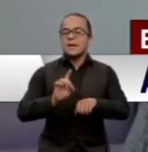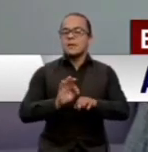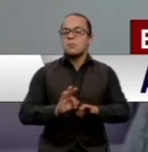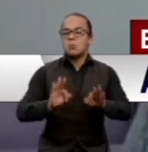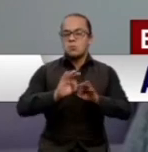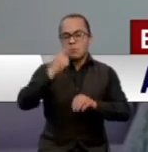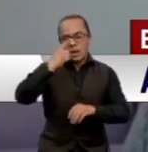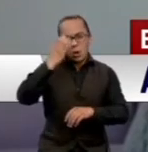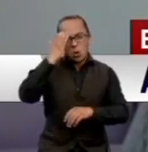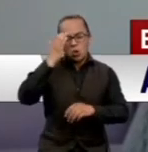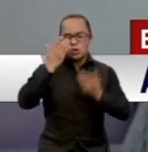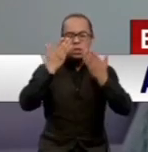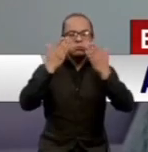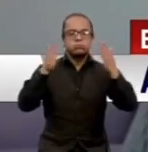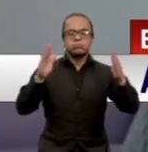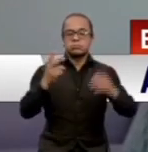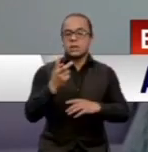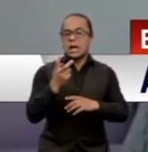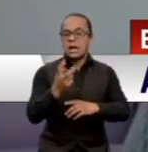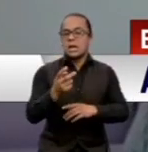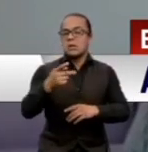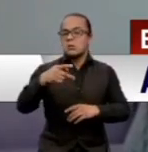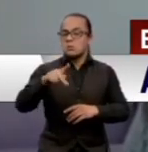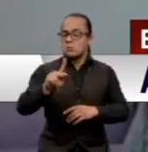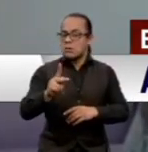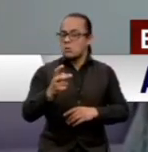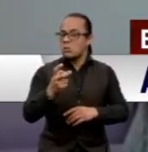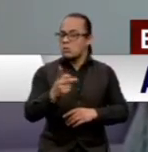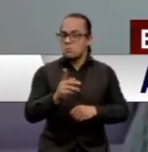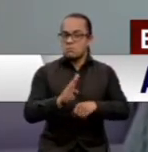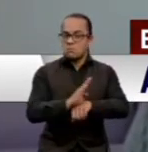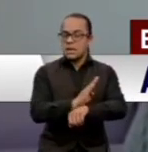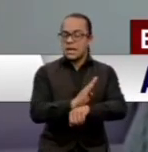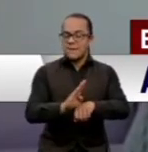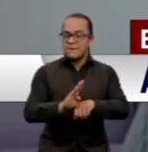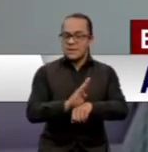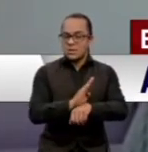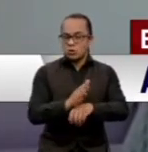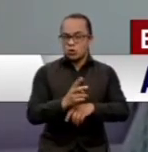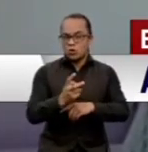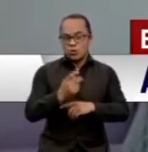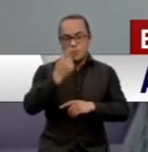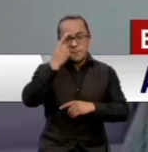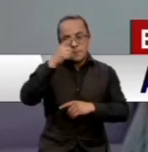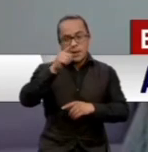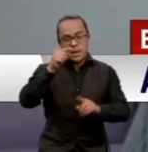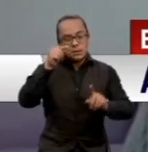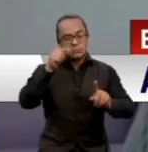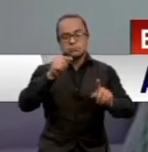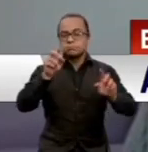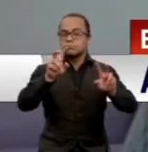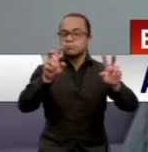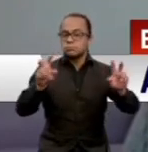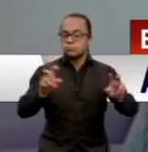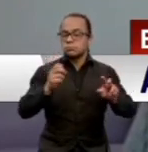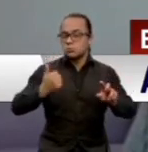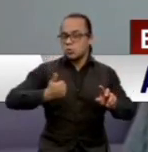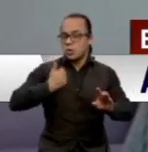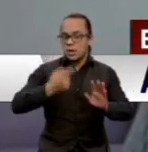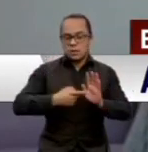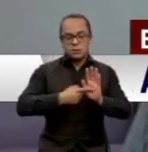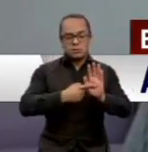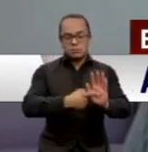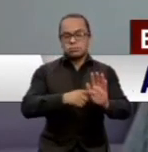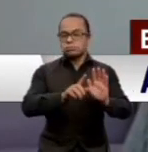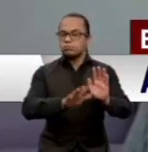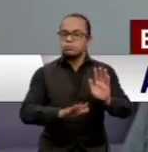conciencia, pero la verdad es que esto es un beneficio para hablar de estos temas, es algo que se